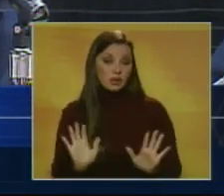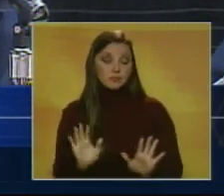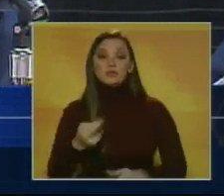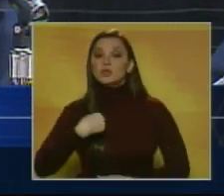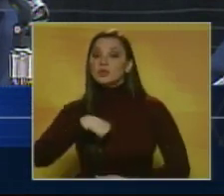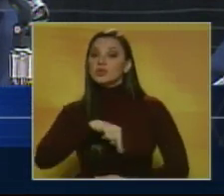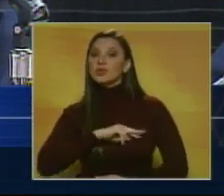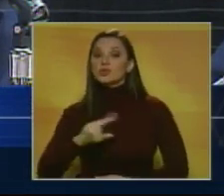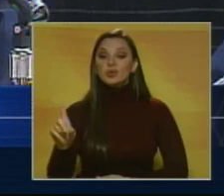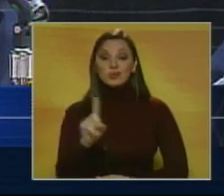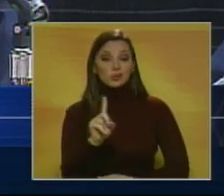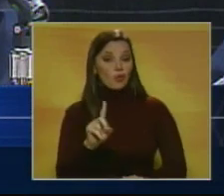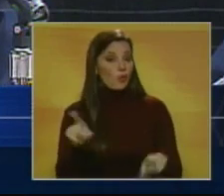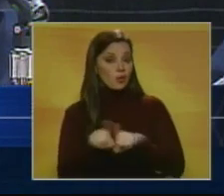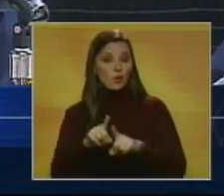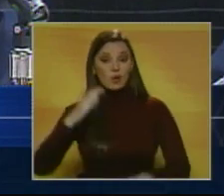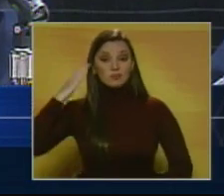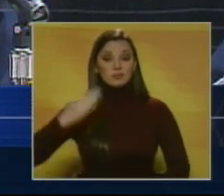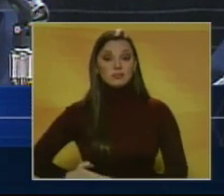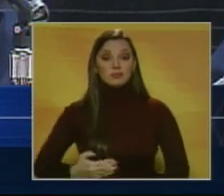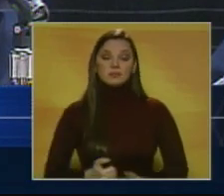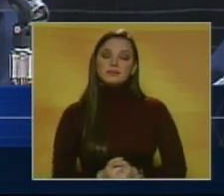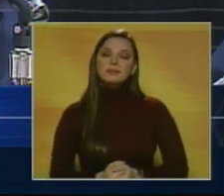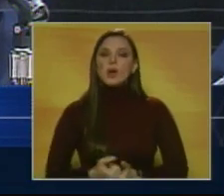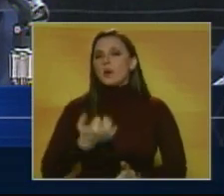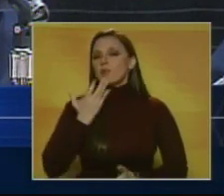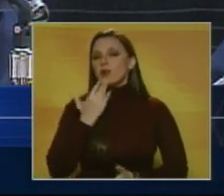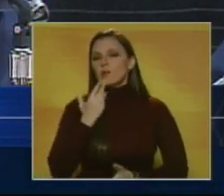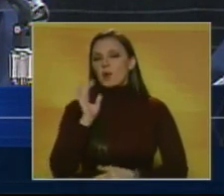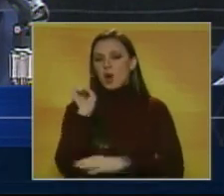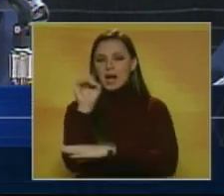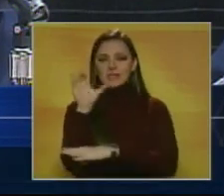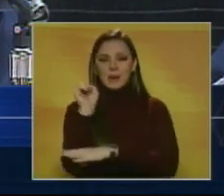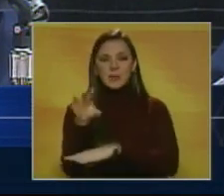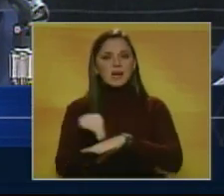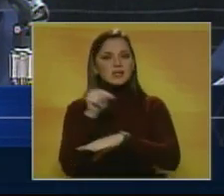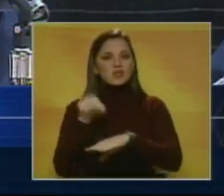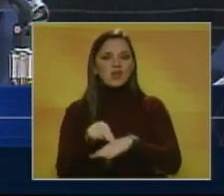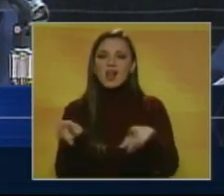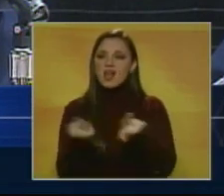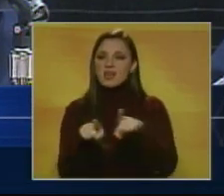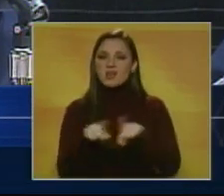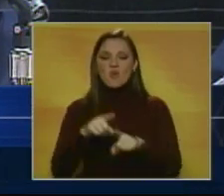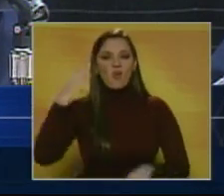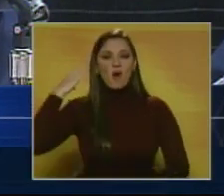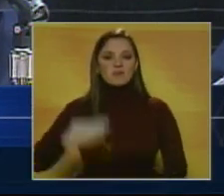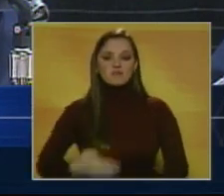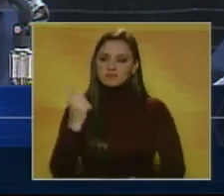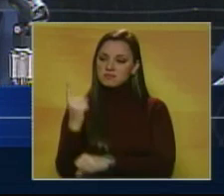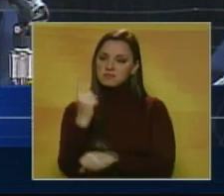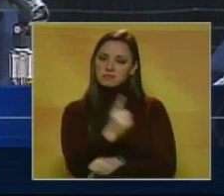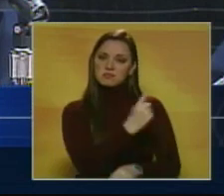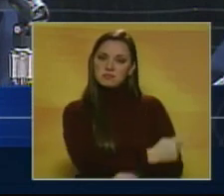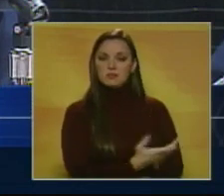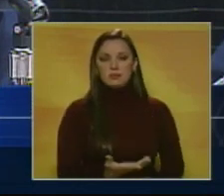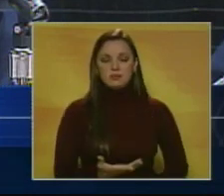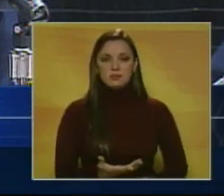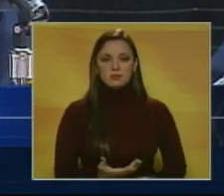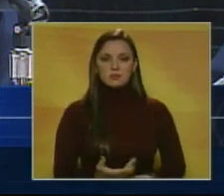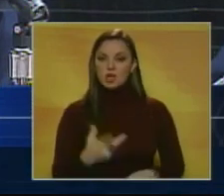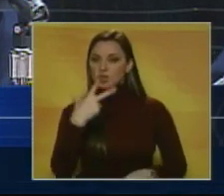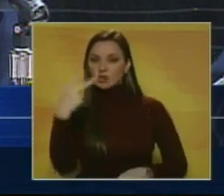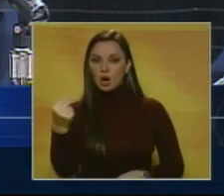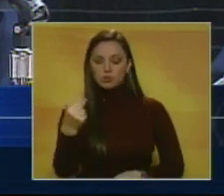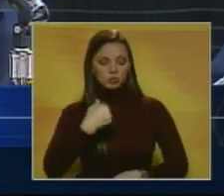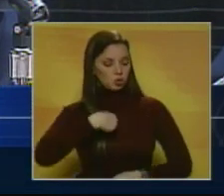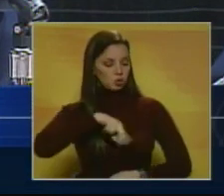no somos un cuartel. Si la Asamblea Nacional se maneja como un cuartel, los universitarios no aceptamos ese